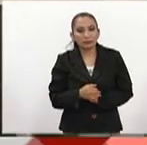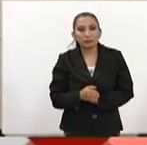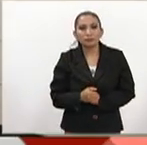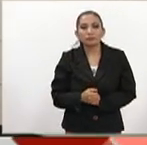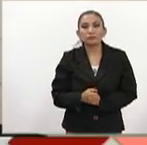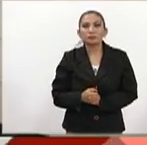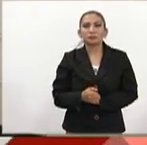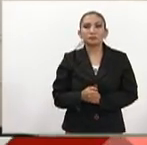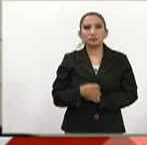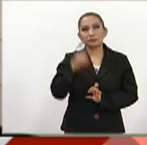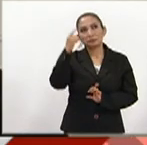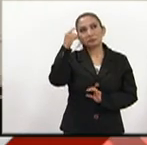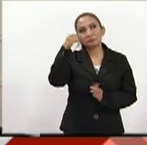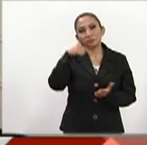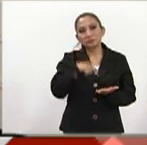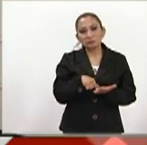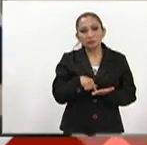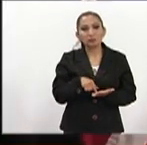Creo que ponerle